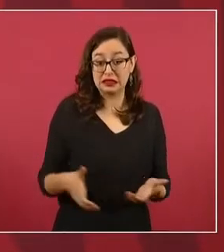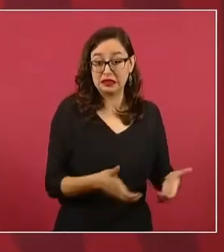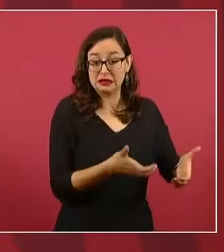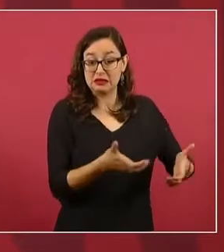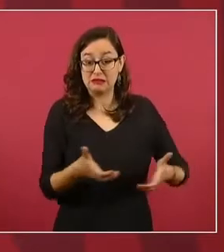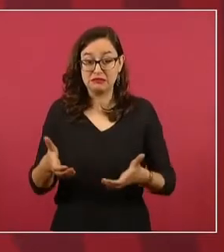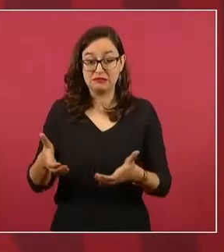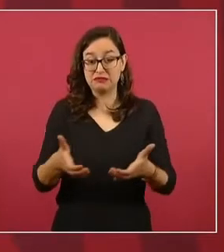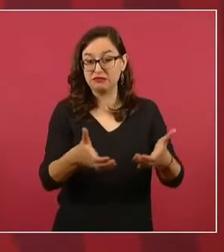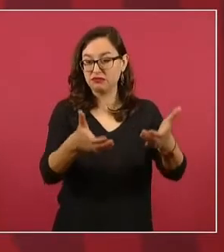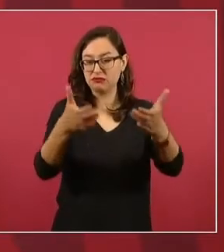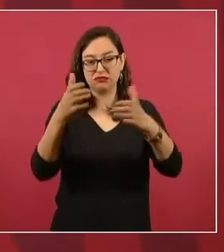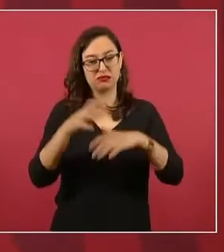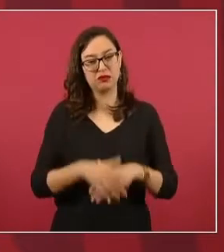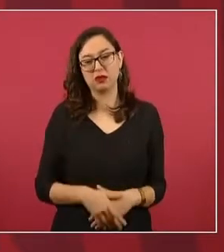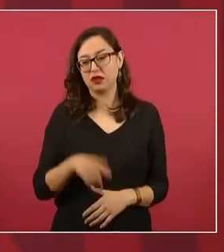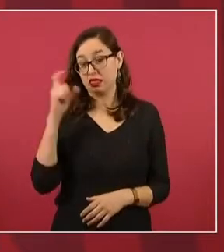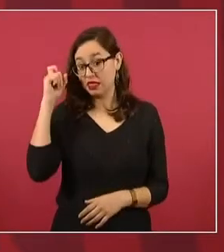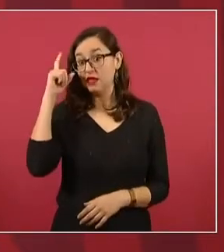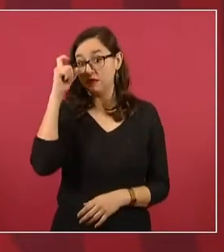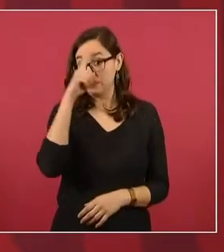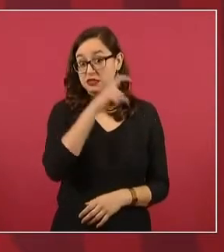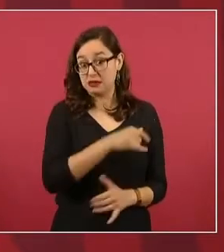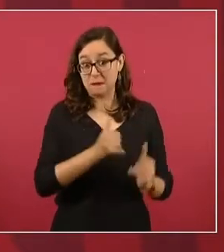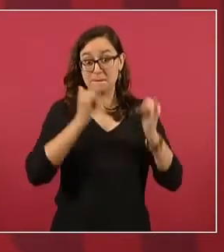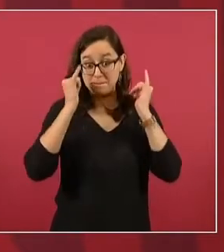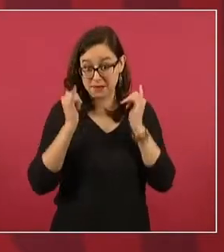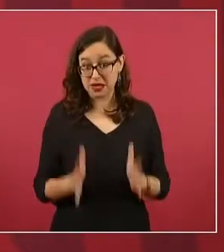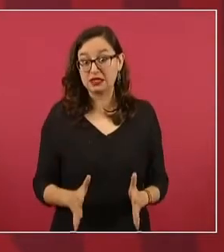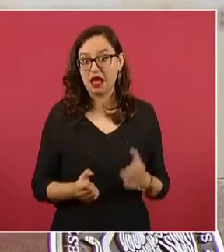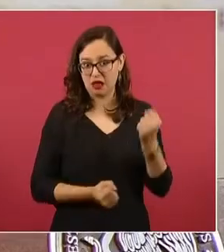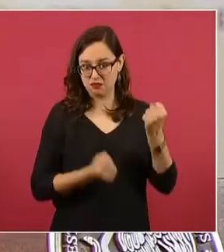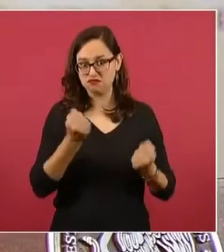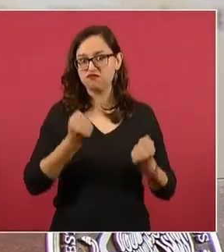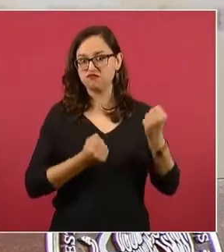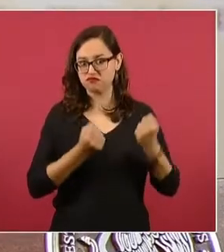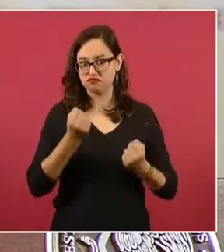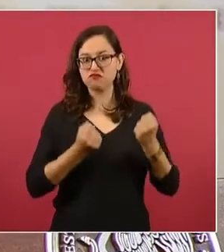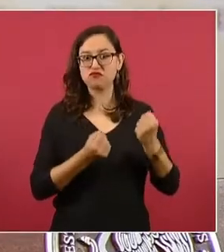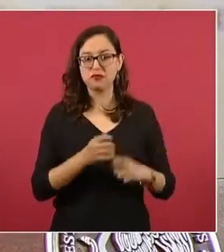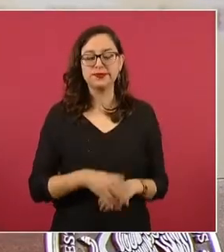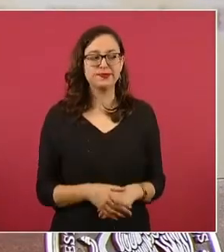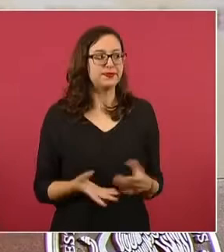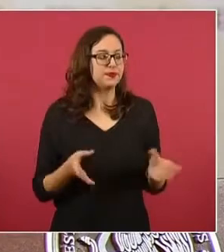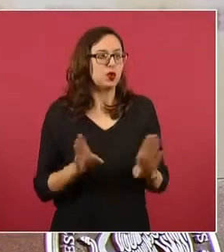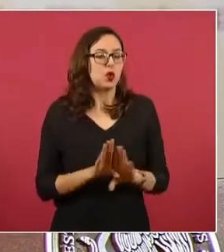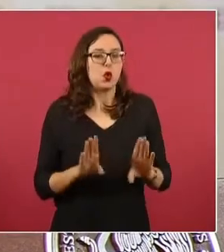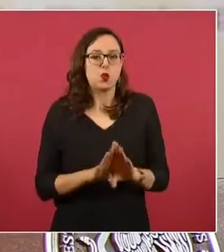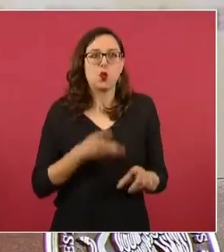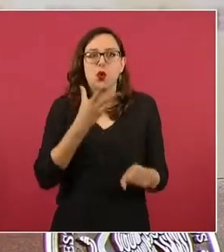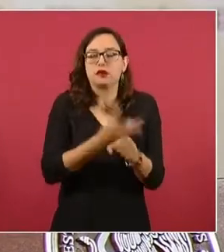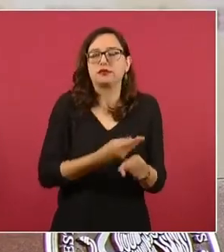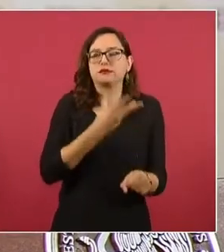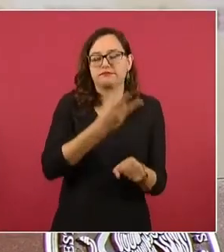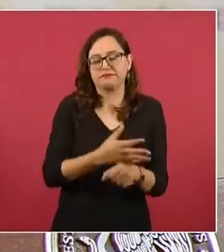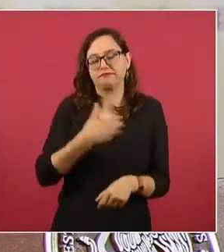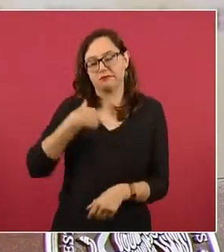más accidentadas, más difíciles del país. Vamos a ver qué